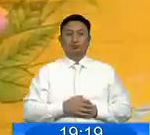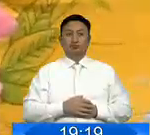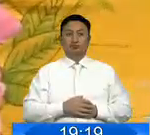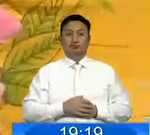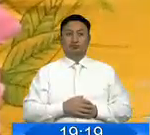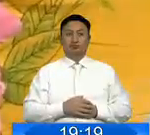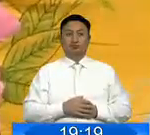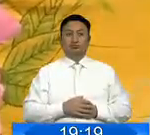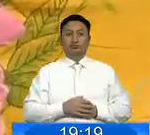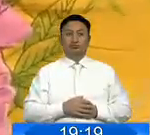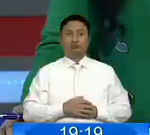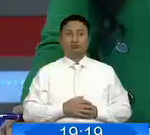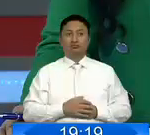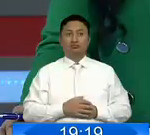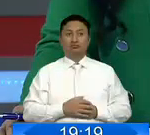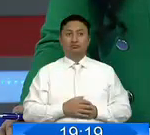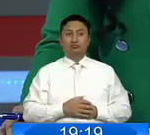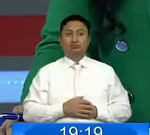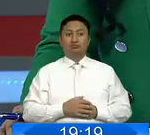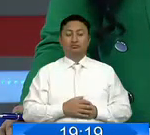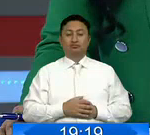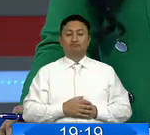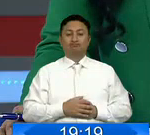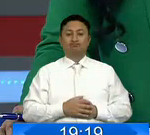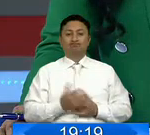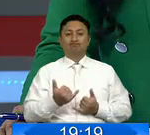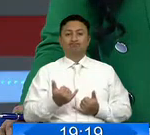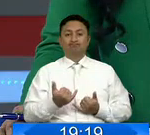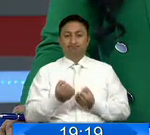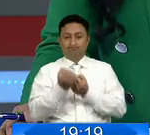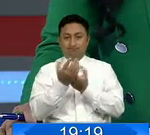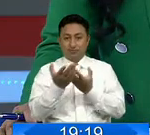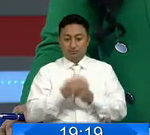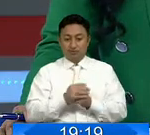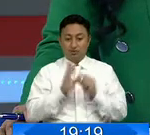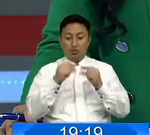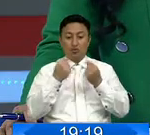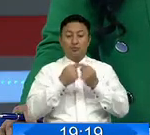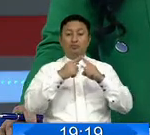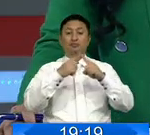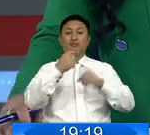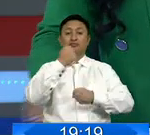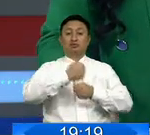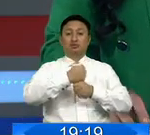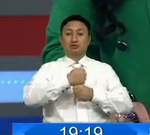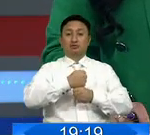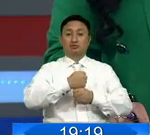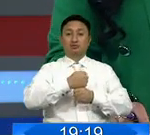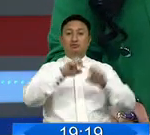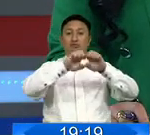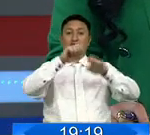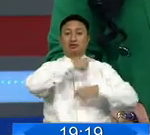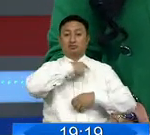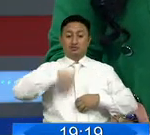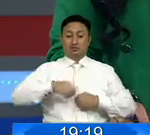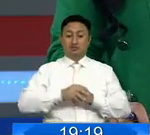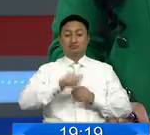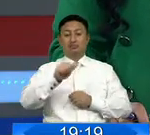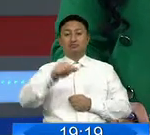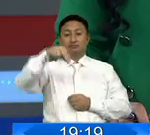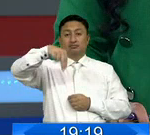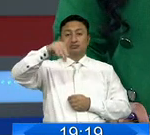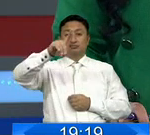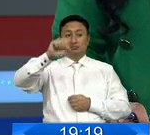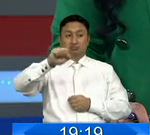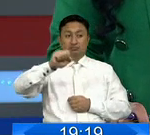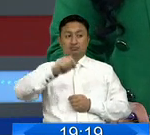Informó Carmita Argotti. Ahora les contamos que un grupo de ex trabajadores de la empresa china Andes Petroleum exigen el pago